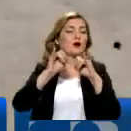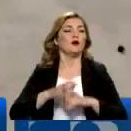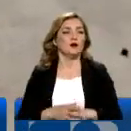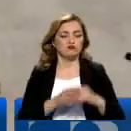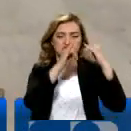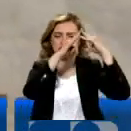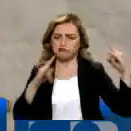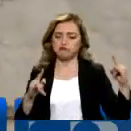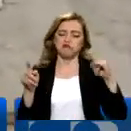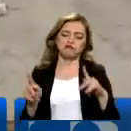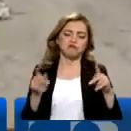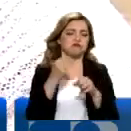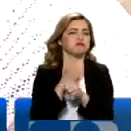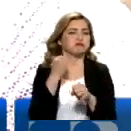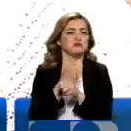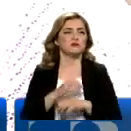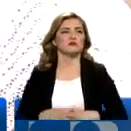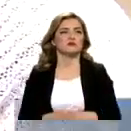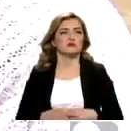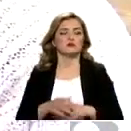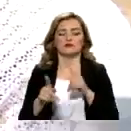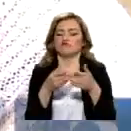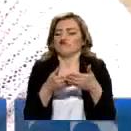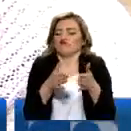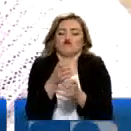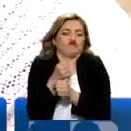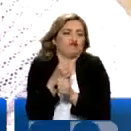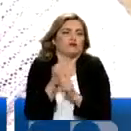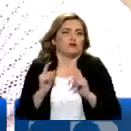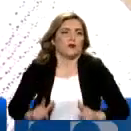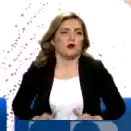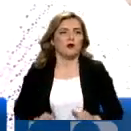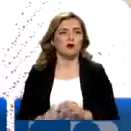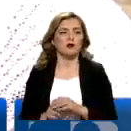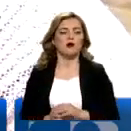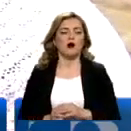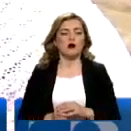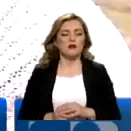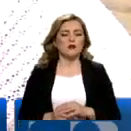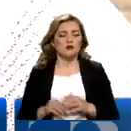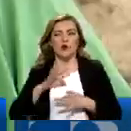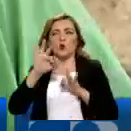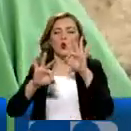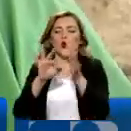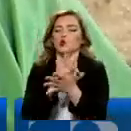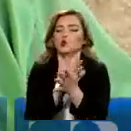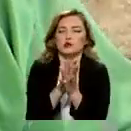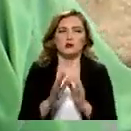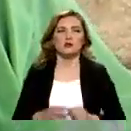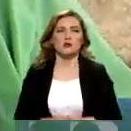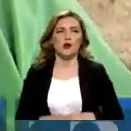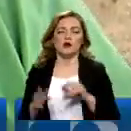dicen estar listos para volver a trabajar abrir las playas siempre con la seguridad no la bioseguridad para que nadie sea afectado